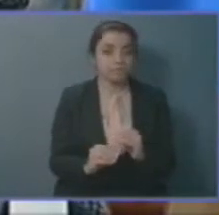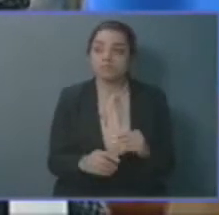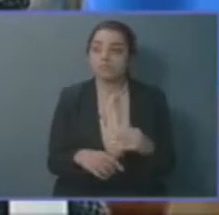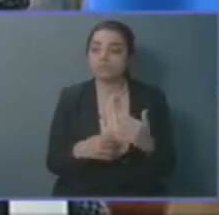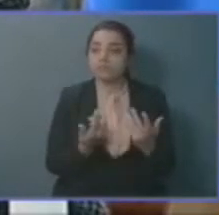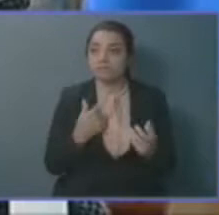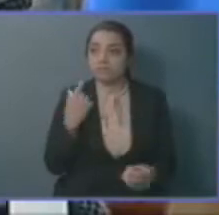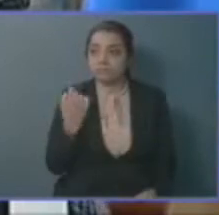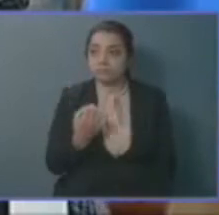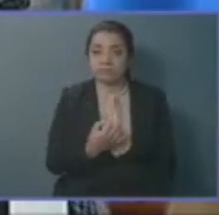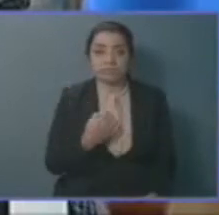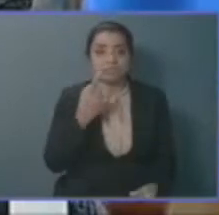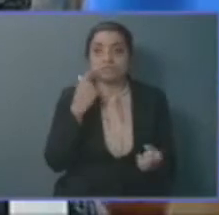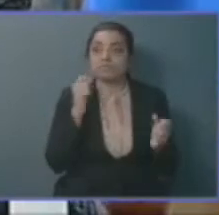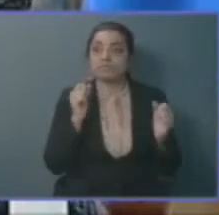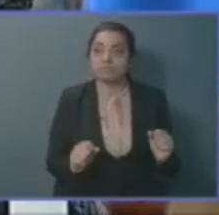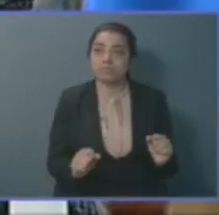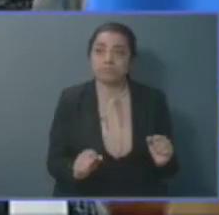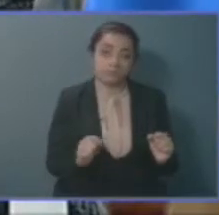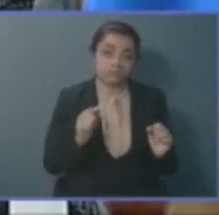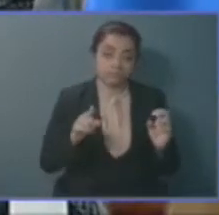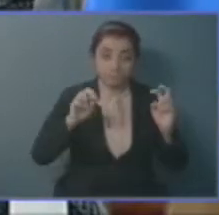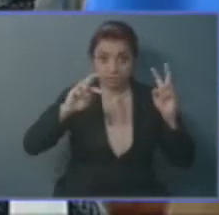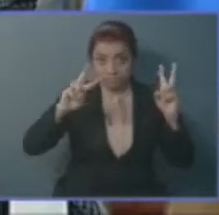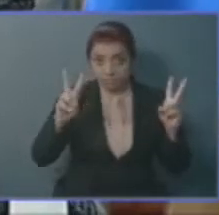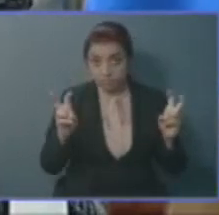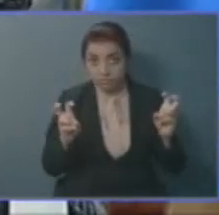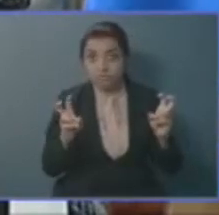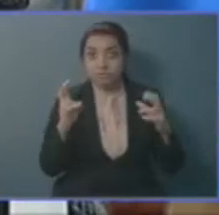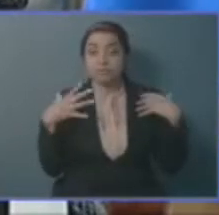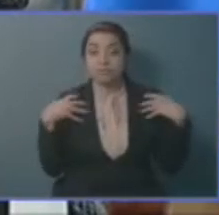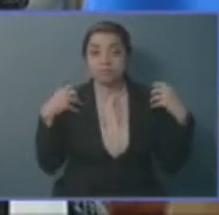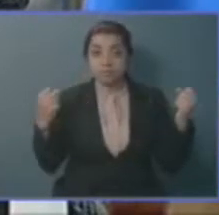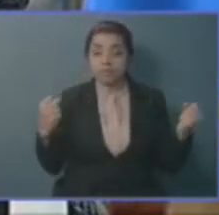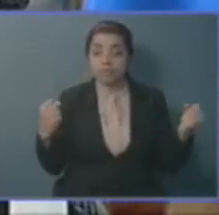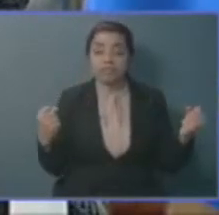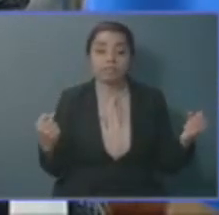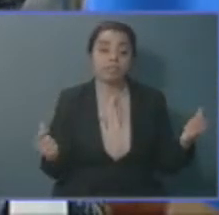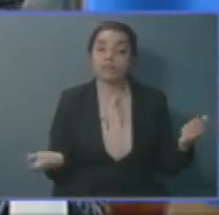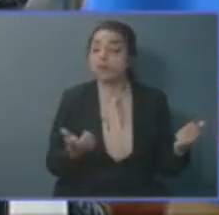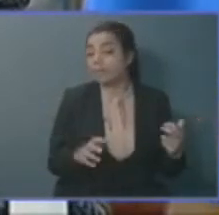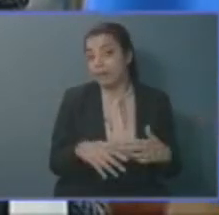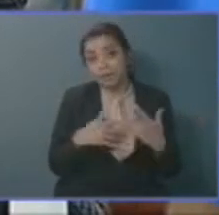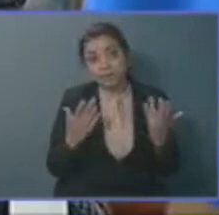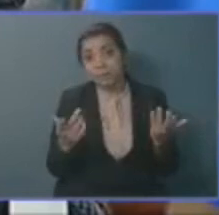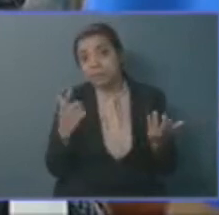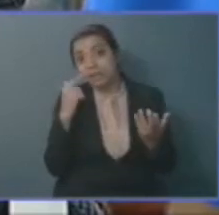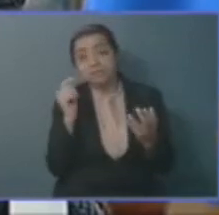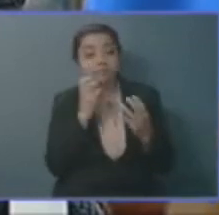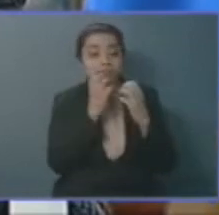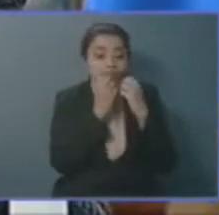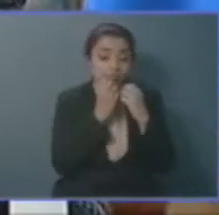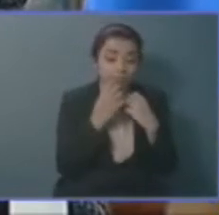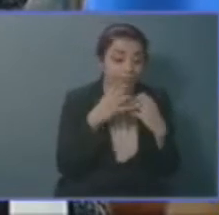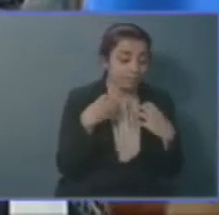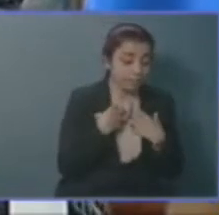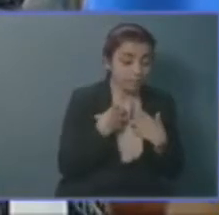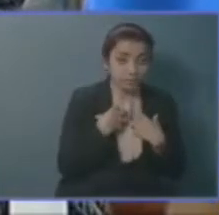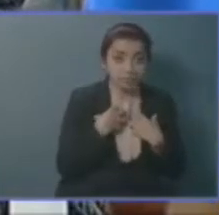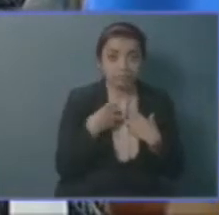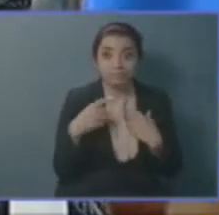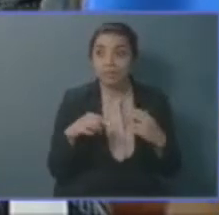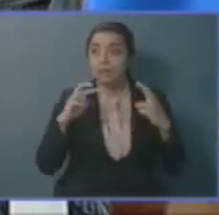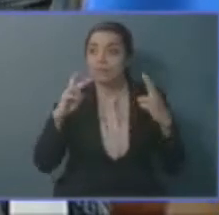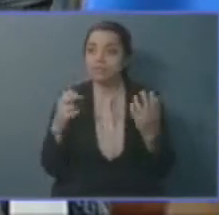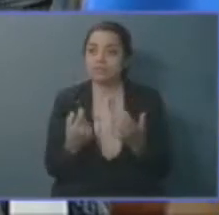teníamos que estar abordando temas de salud, protección de la vida, temas